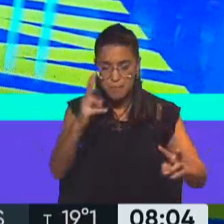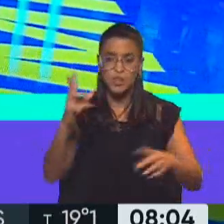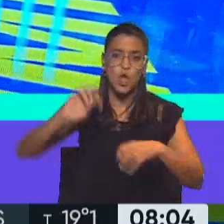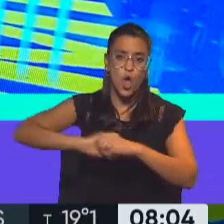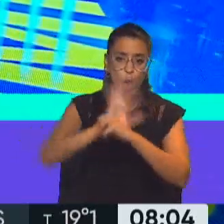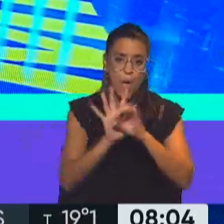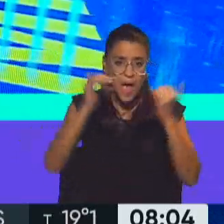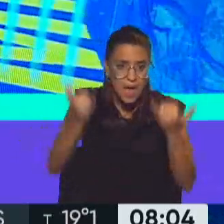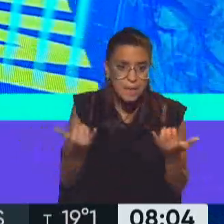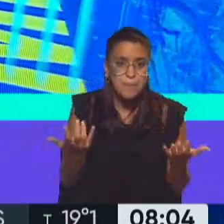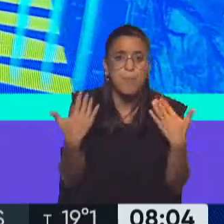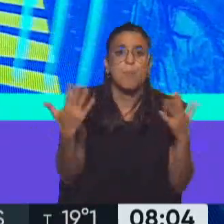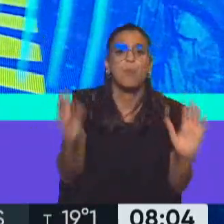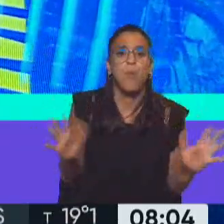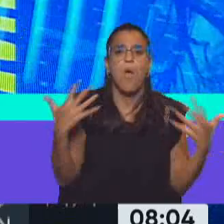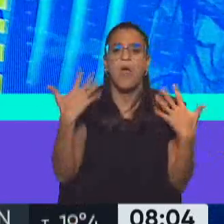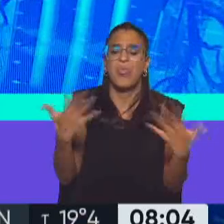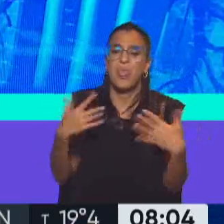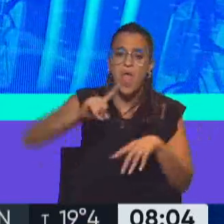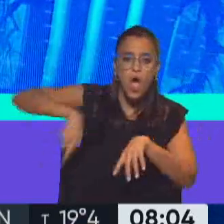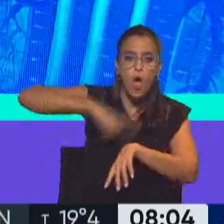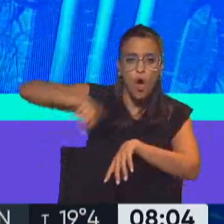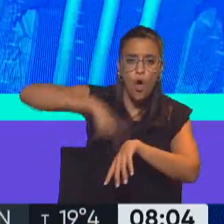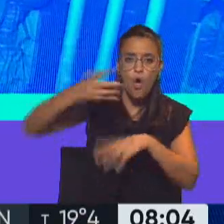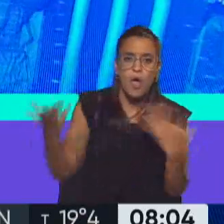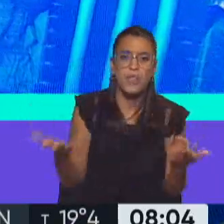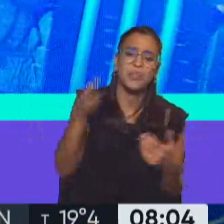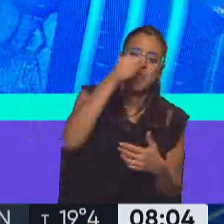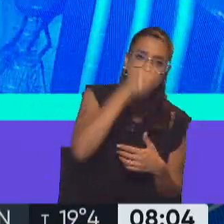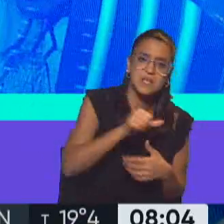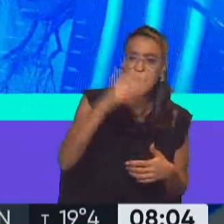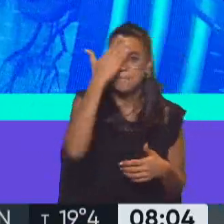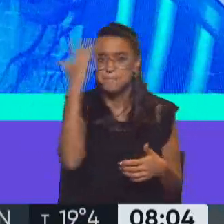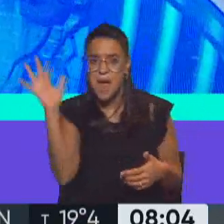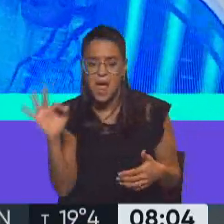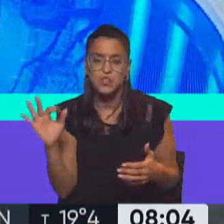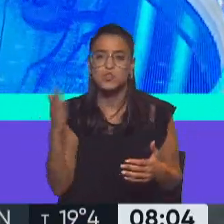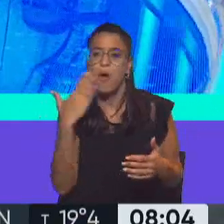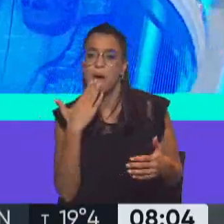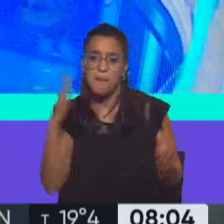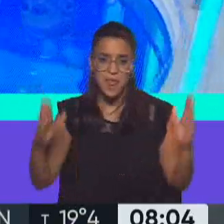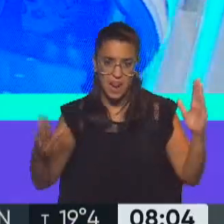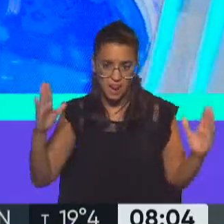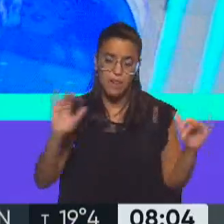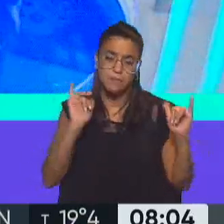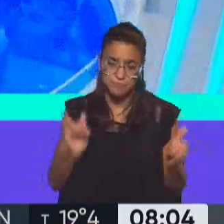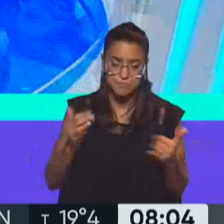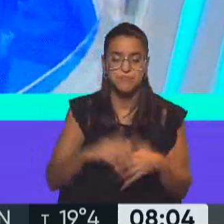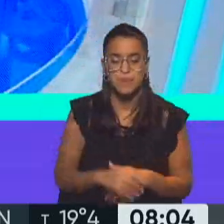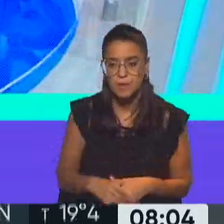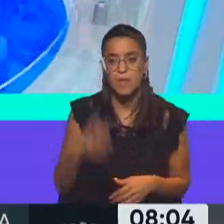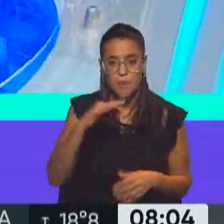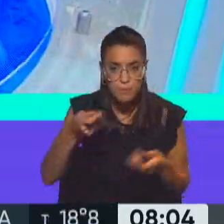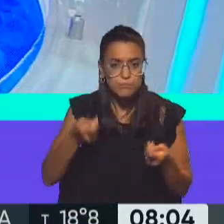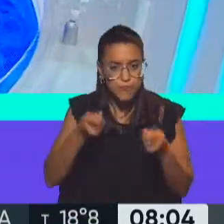COVID. Exactamente. Y uno puede estar muchas horas, digo, entre diciembre y marzo, un poquito de abril. Absolutamente. Y tenemos que